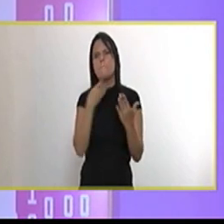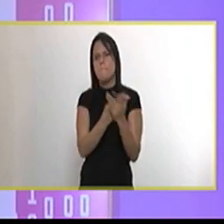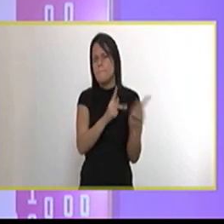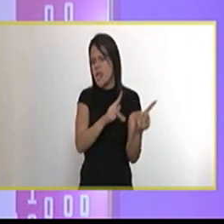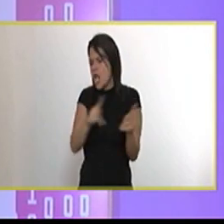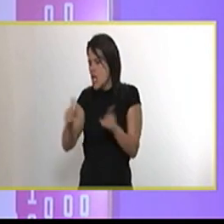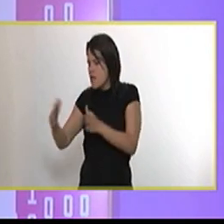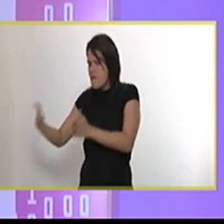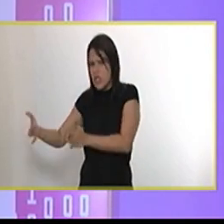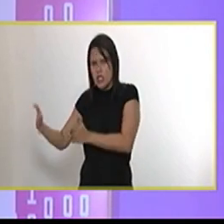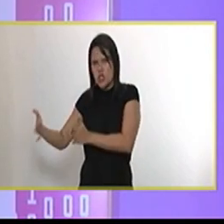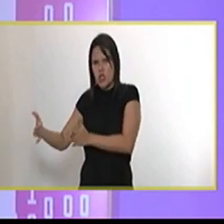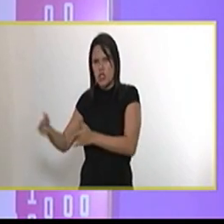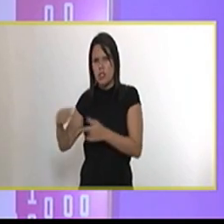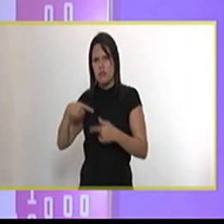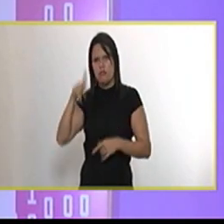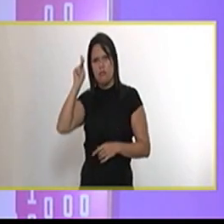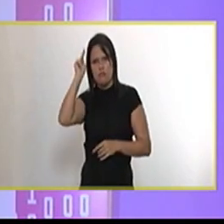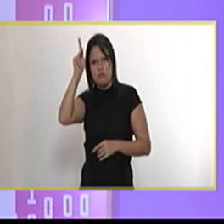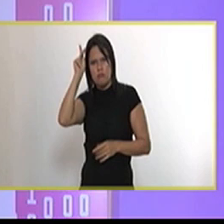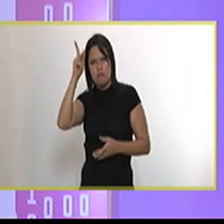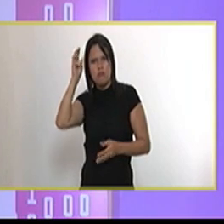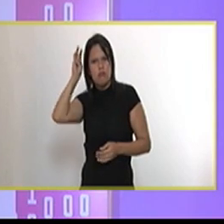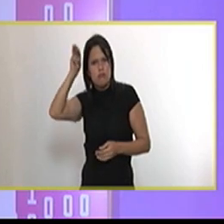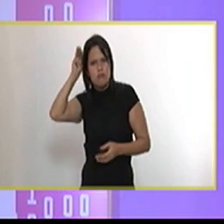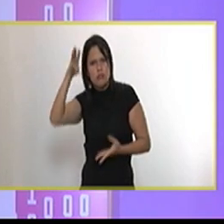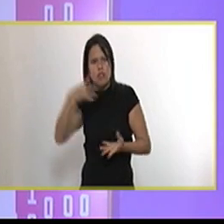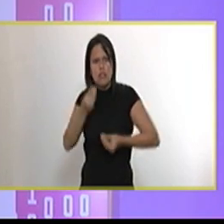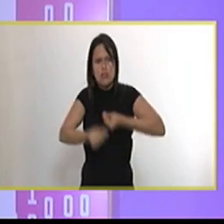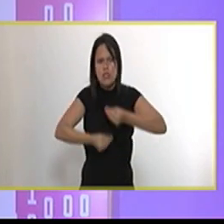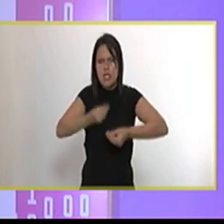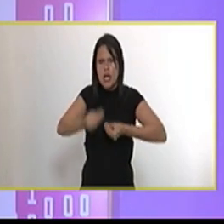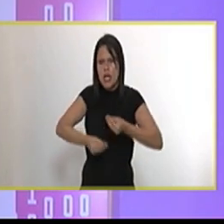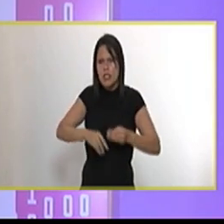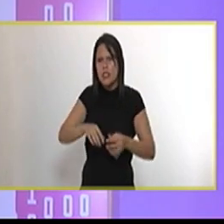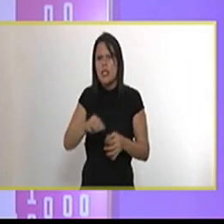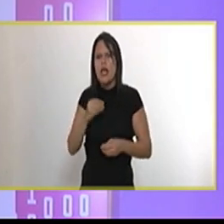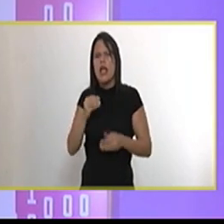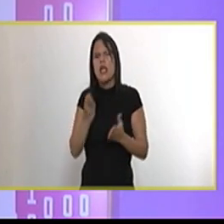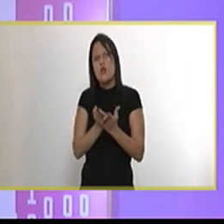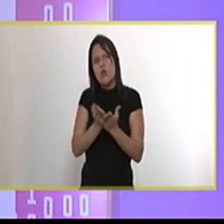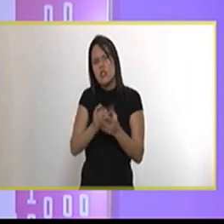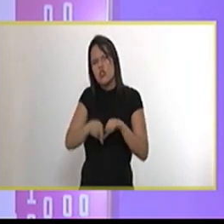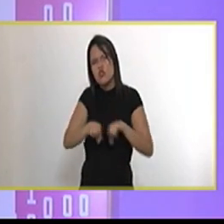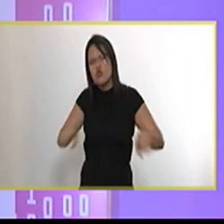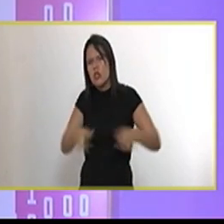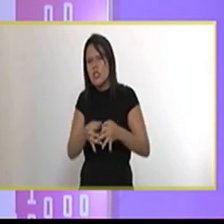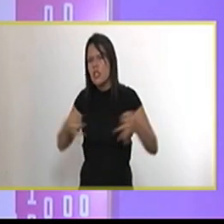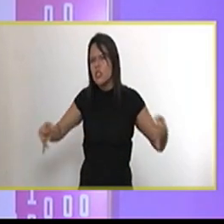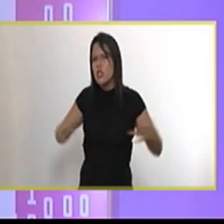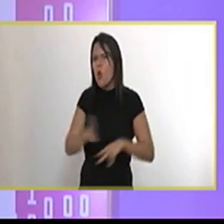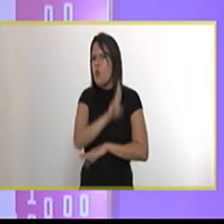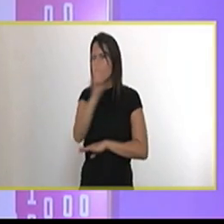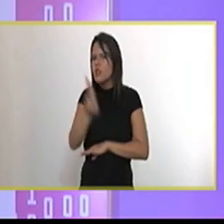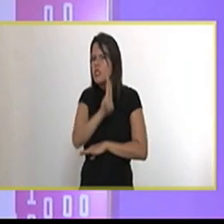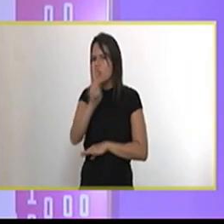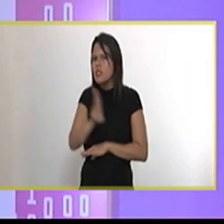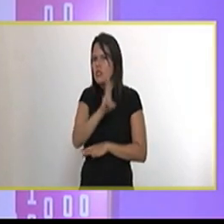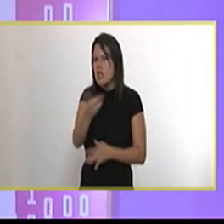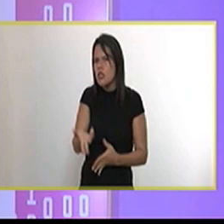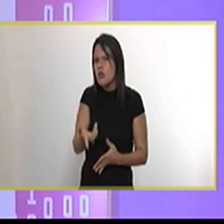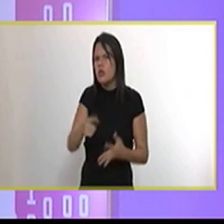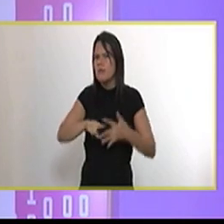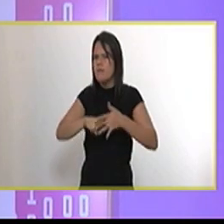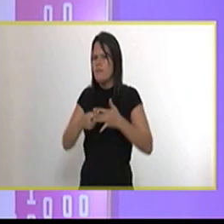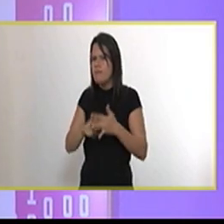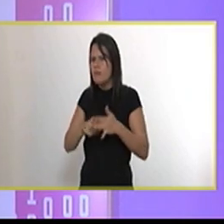pedagógicas, a través de la cual se activan las modalidades de educación a distancia utilizando los medios disponibles en los